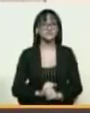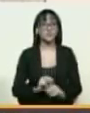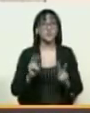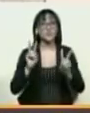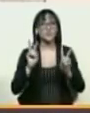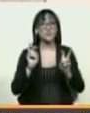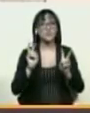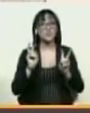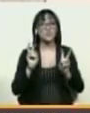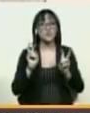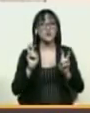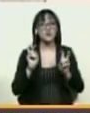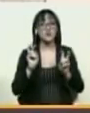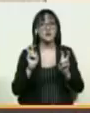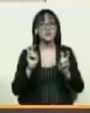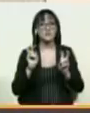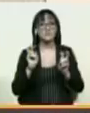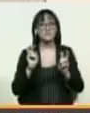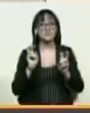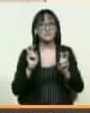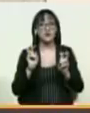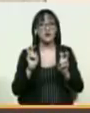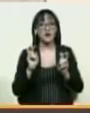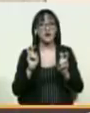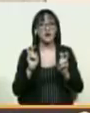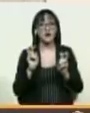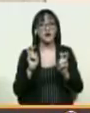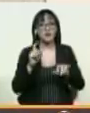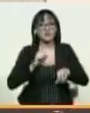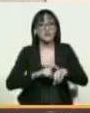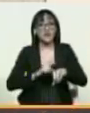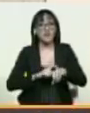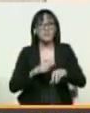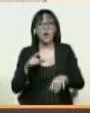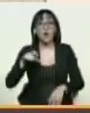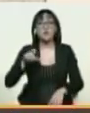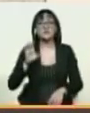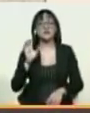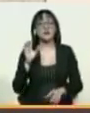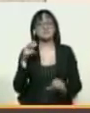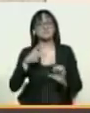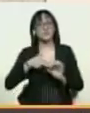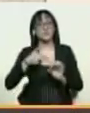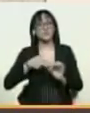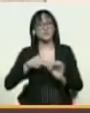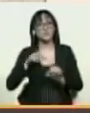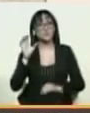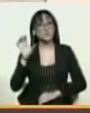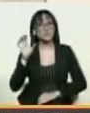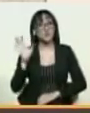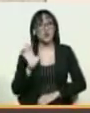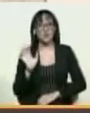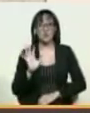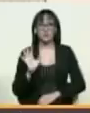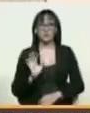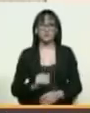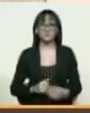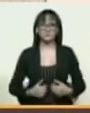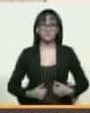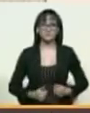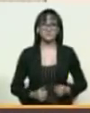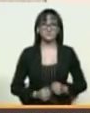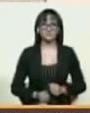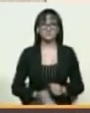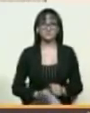época postrentista. Como decía el querido hermano presidente Rafael Correa, no es